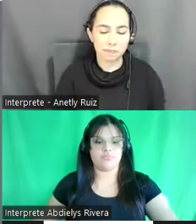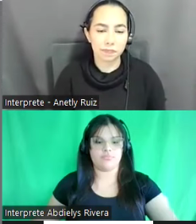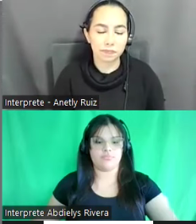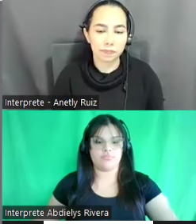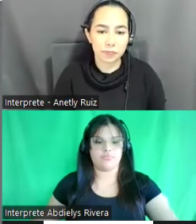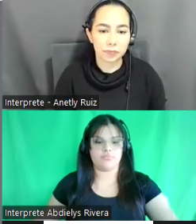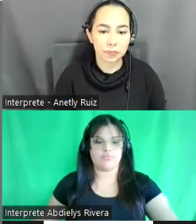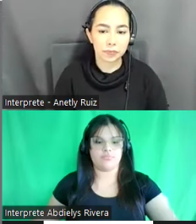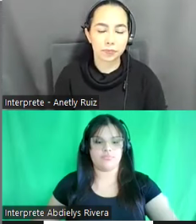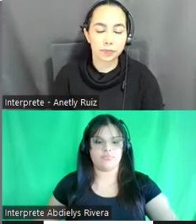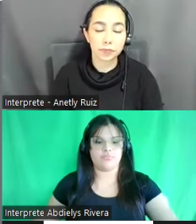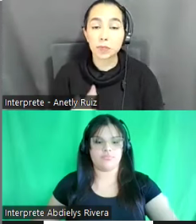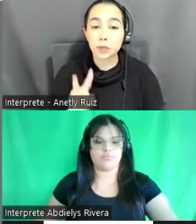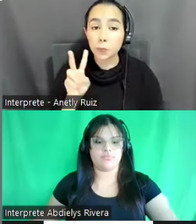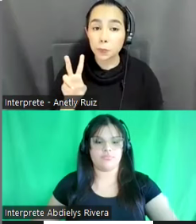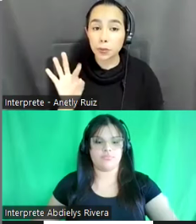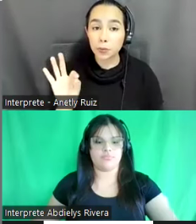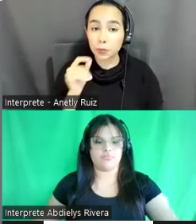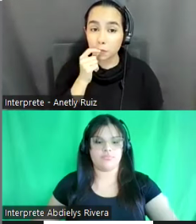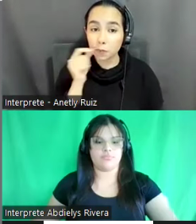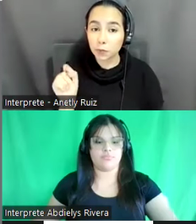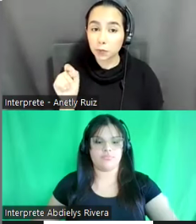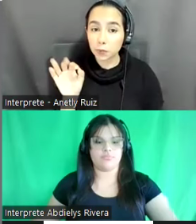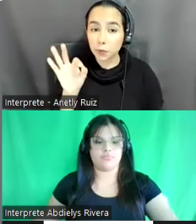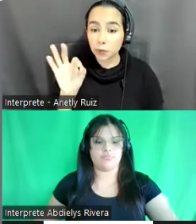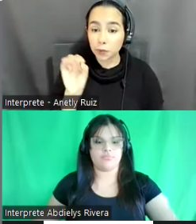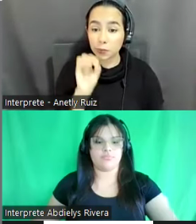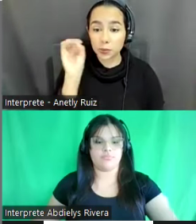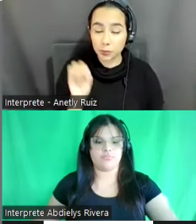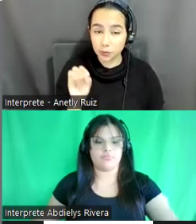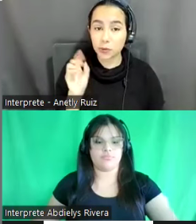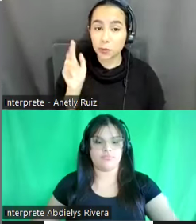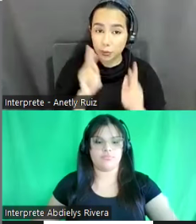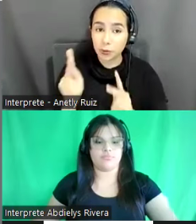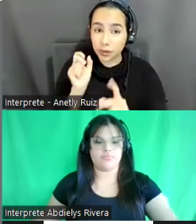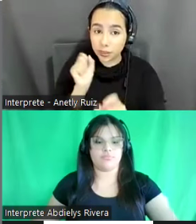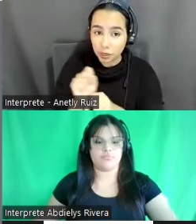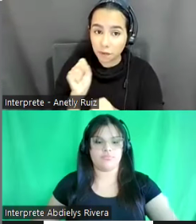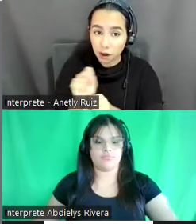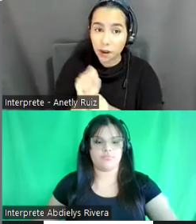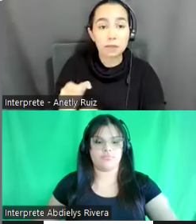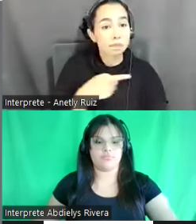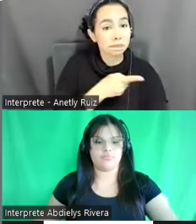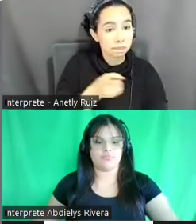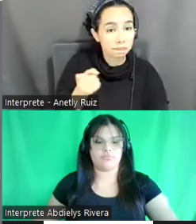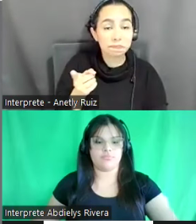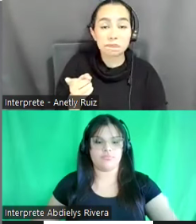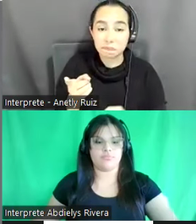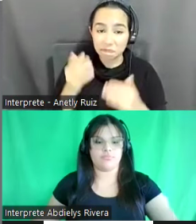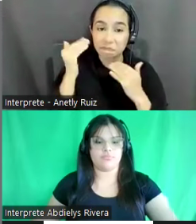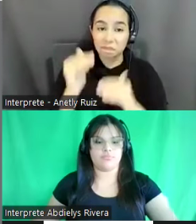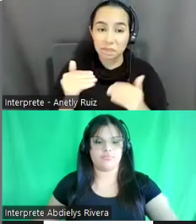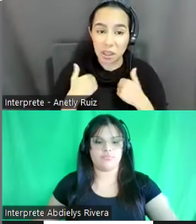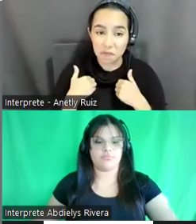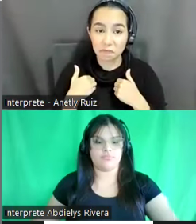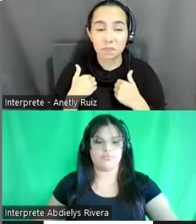29.9% de la fuerza laboral de Puerto Rico posee alguna discapacidad. Así es que casi, ¿verdad? Vamos a redondearlo. El